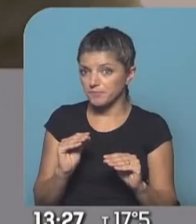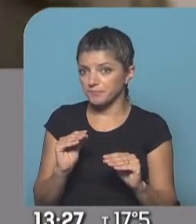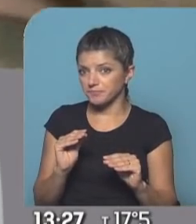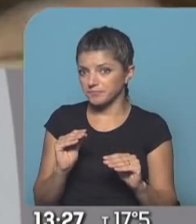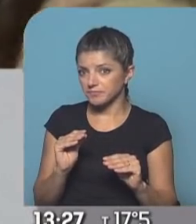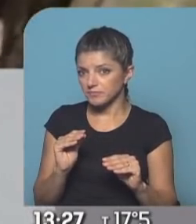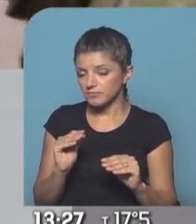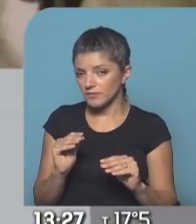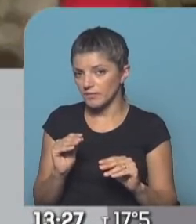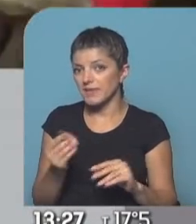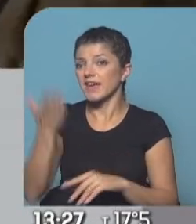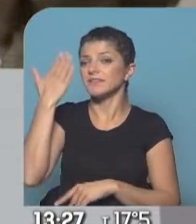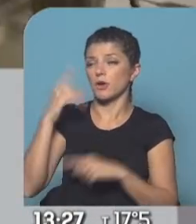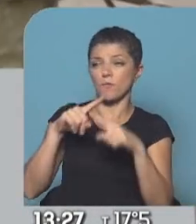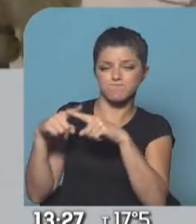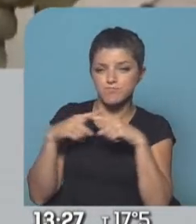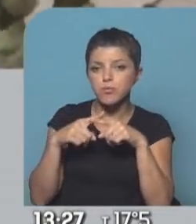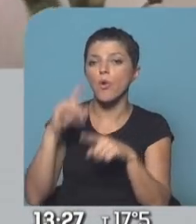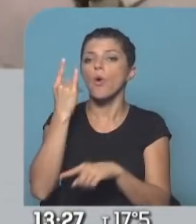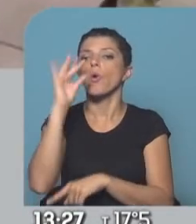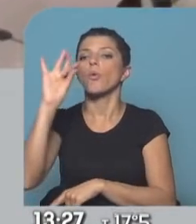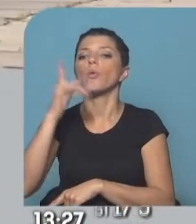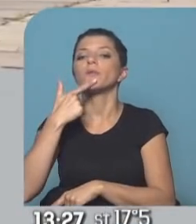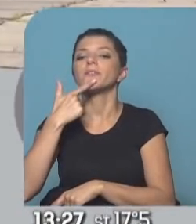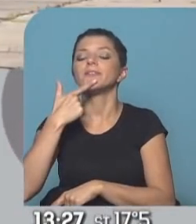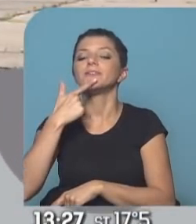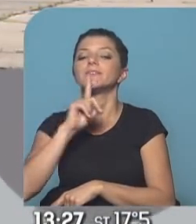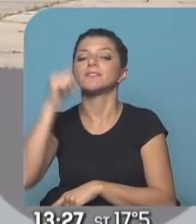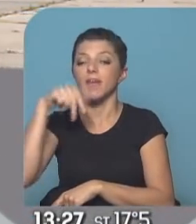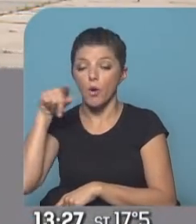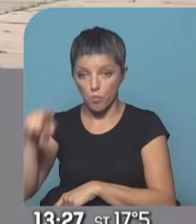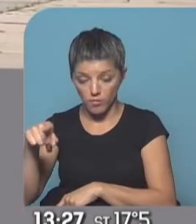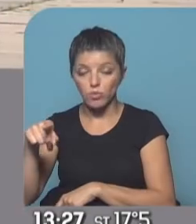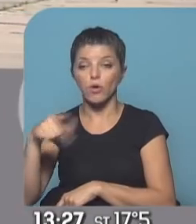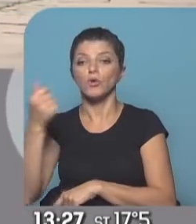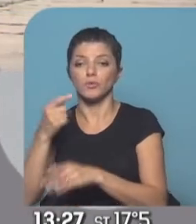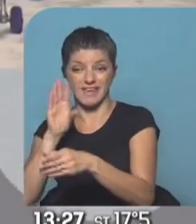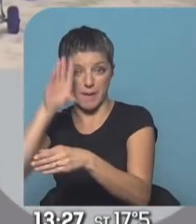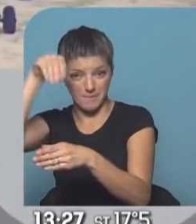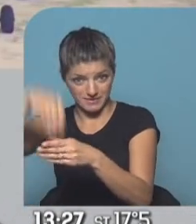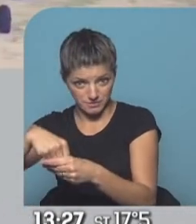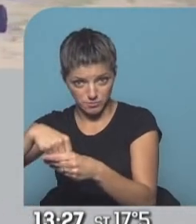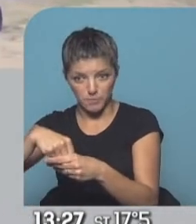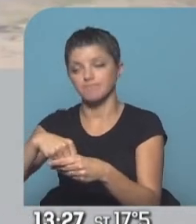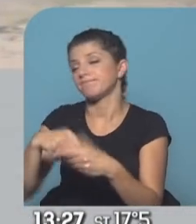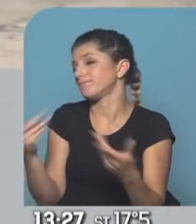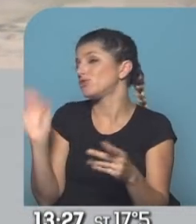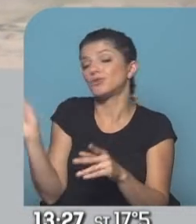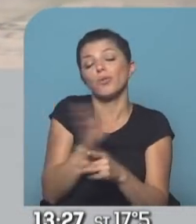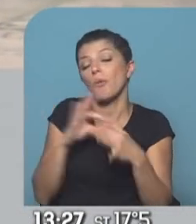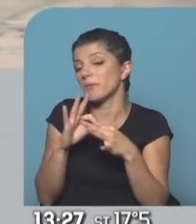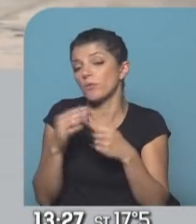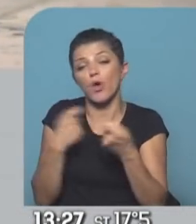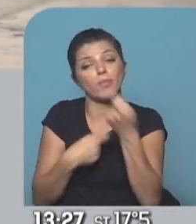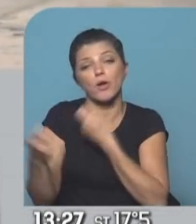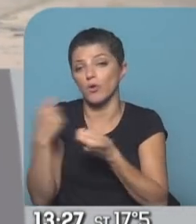roces que tuvieron por los kurdos cuando Turquía participó de la coalición en Siria. Es negocio. El negocio está